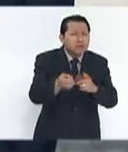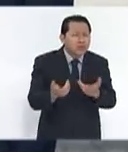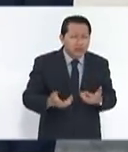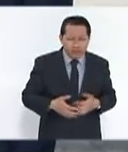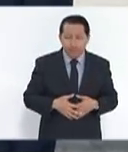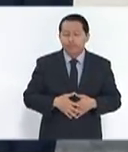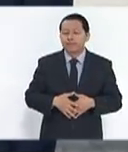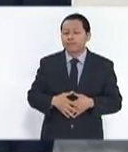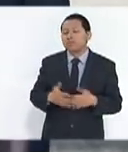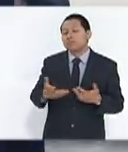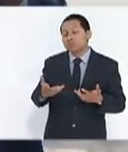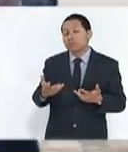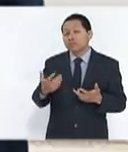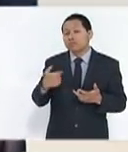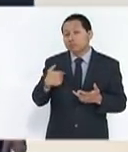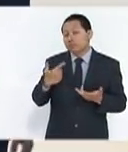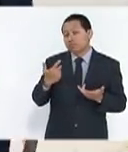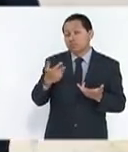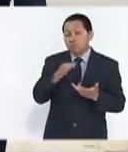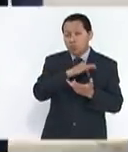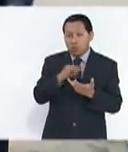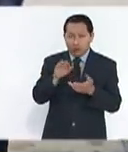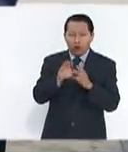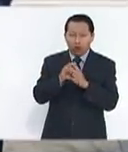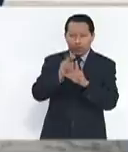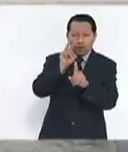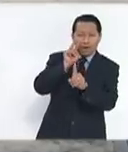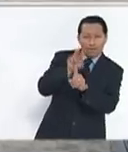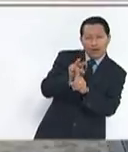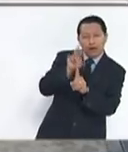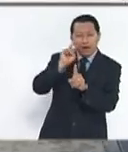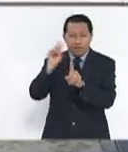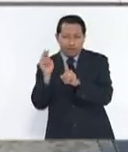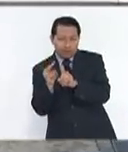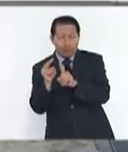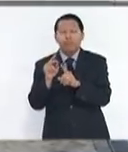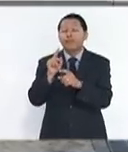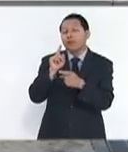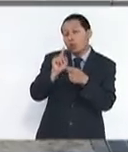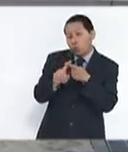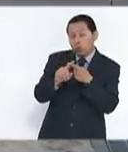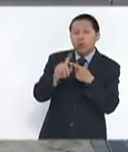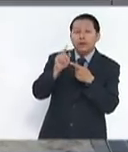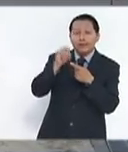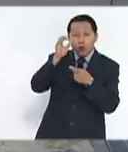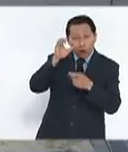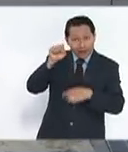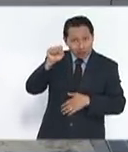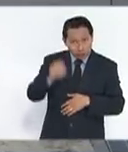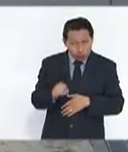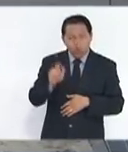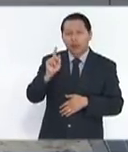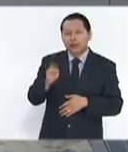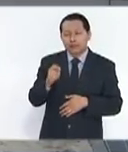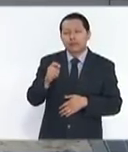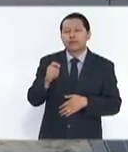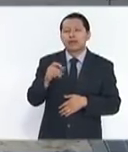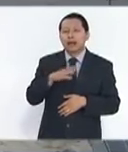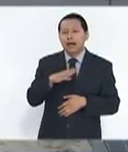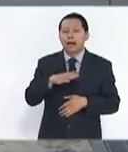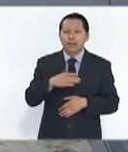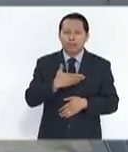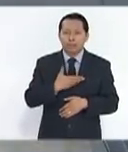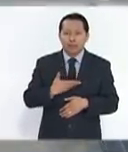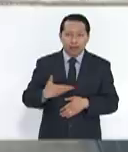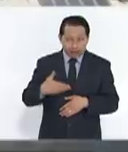reunión? Yo te lo voy a poner desde las dos perspectivas. Por el lado de Corea del Sur, busca efectivamente el